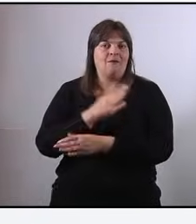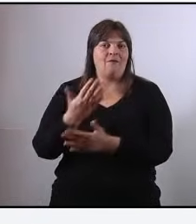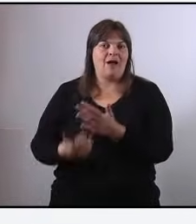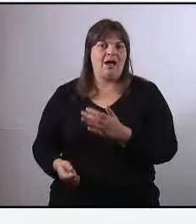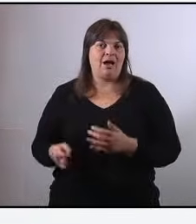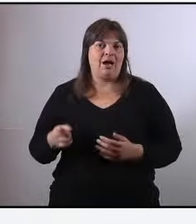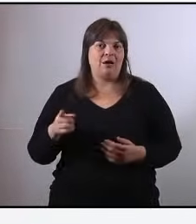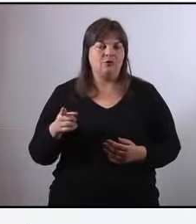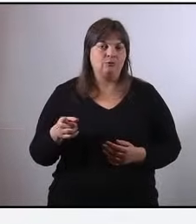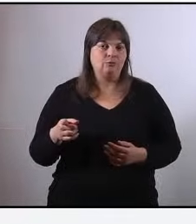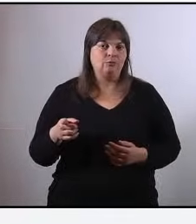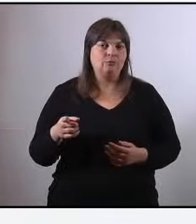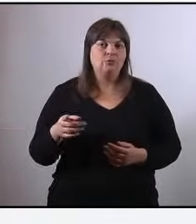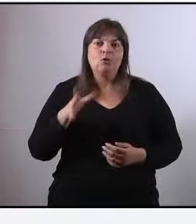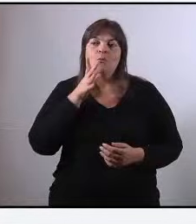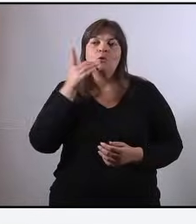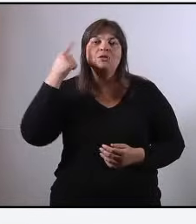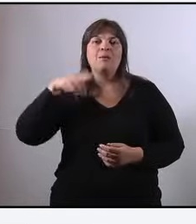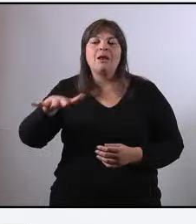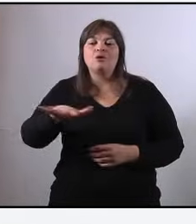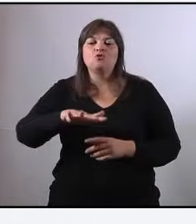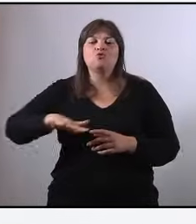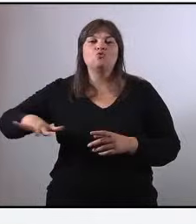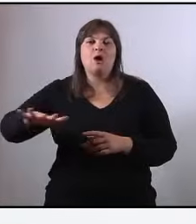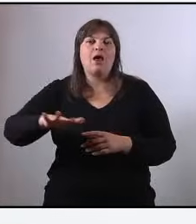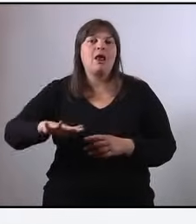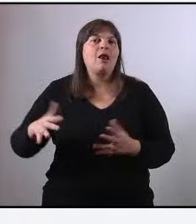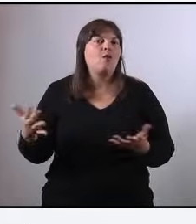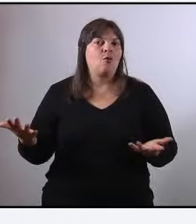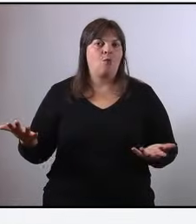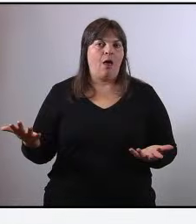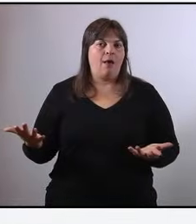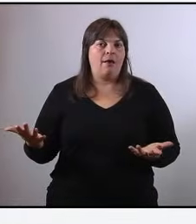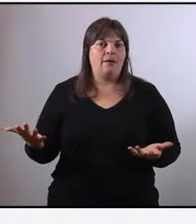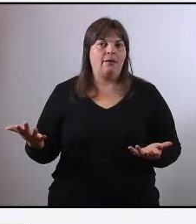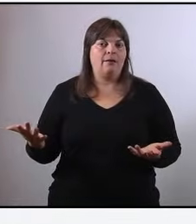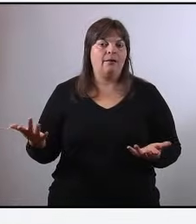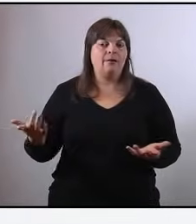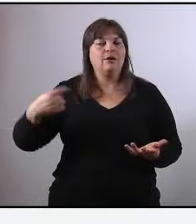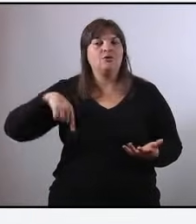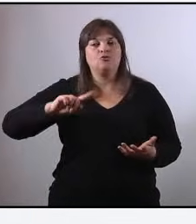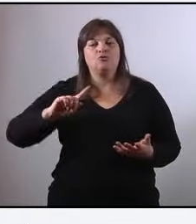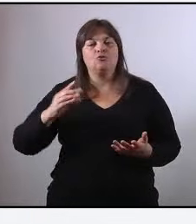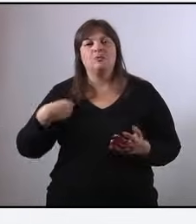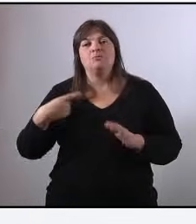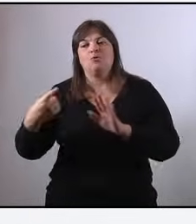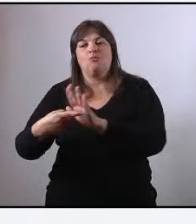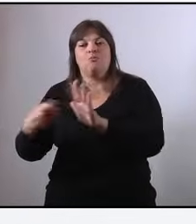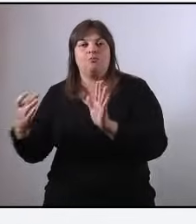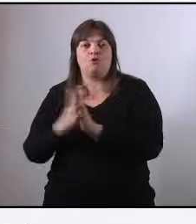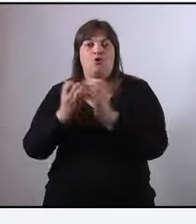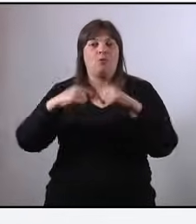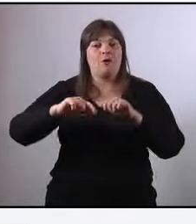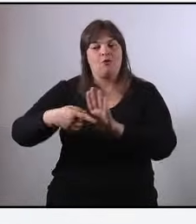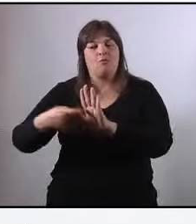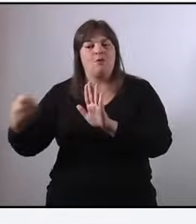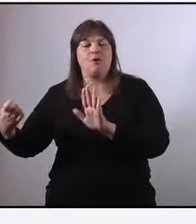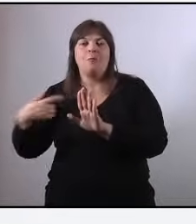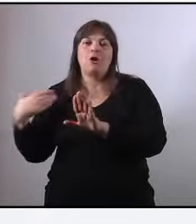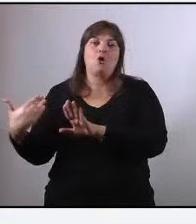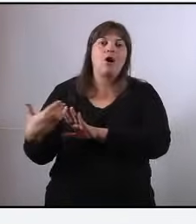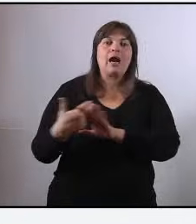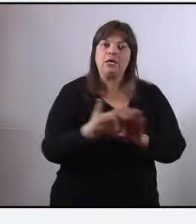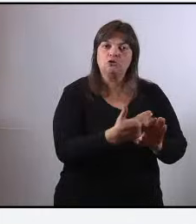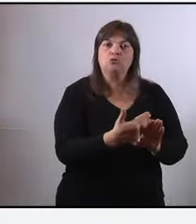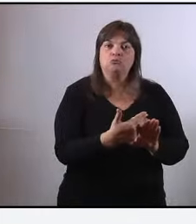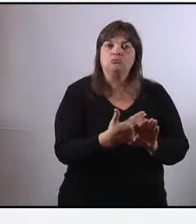de determinar cuál es ese suelo y ese es el suelo que hemos tenido que sacar de ese convenio, pero el resto de